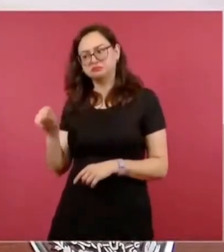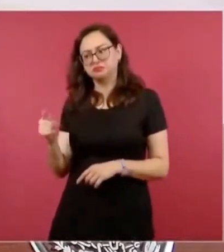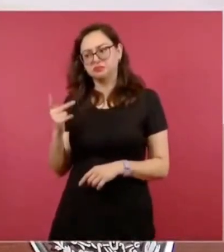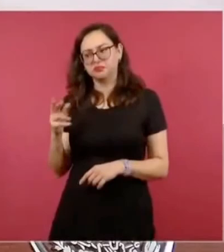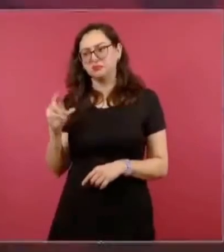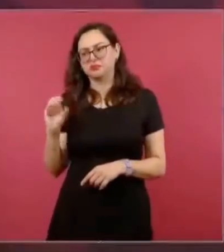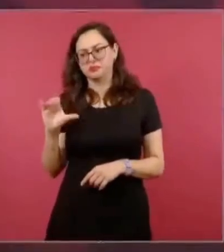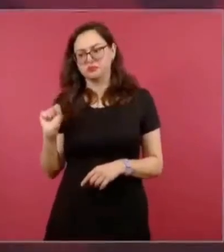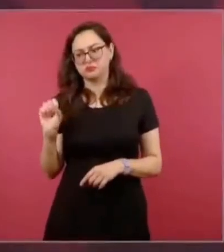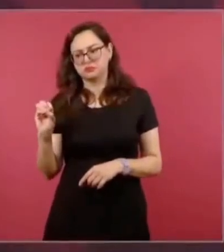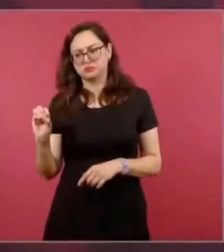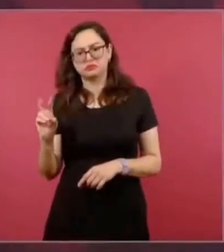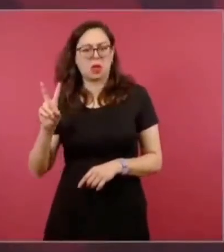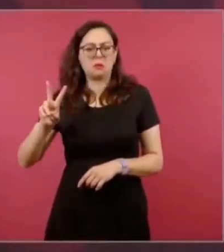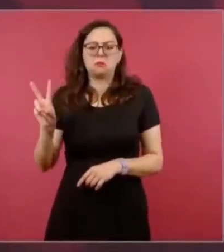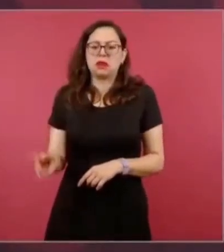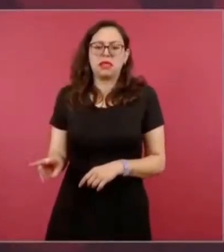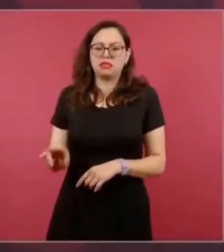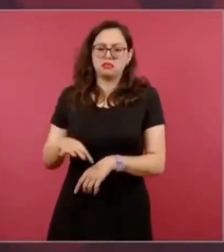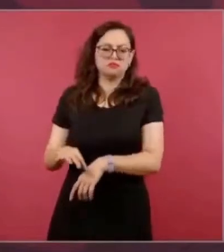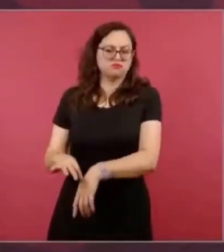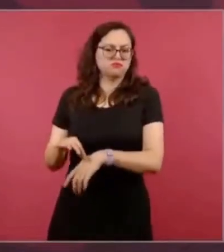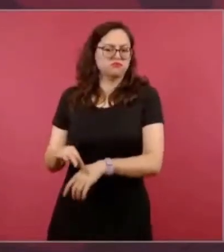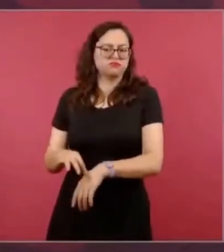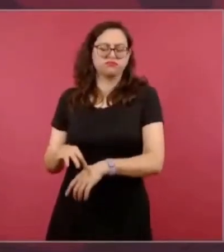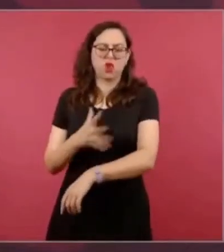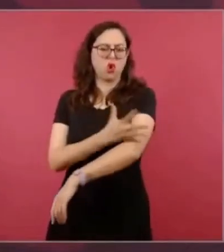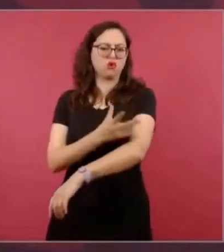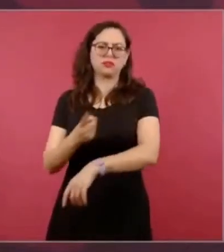en aquellos entonces,